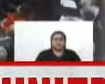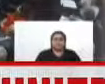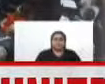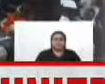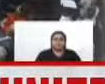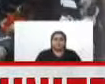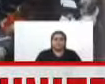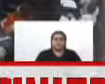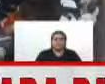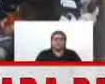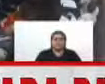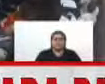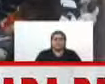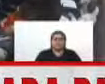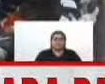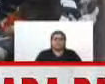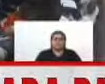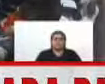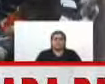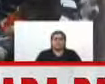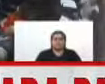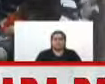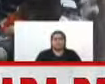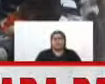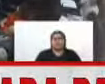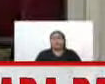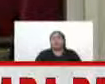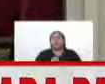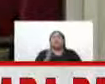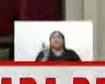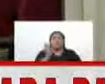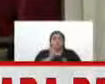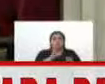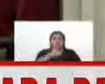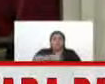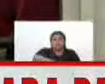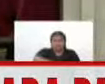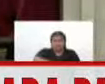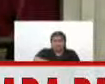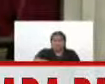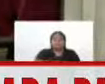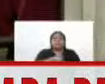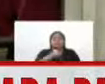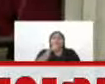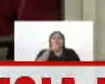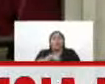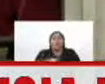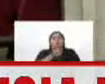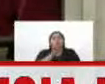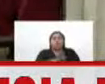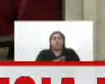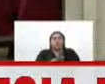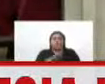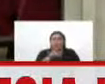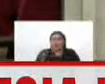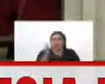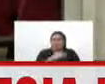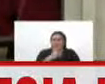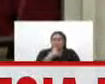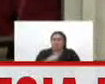Pero ojo, esto porque pareciera que Milei es más expresivo en su manera de dirigirse, nido de